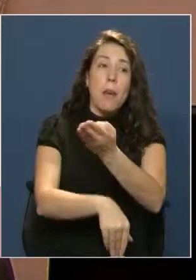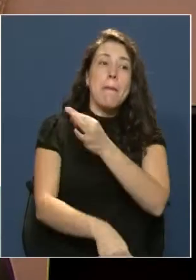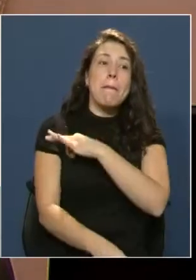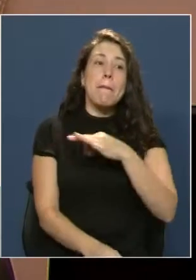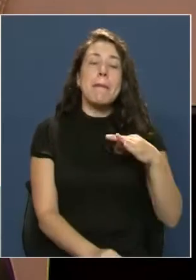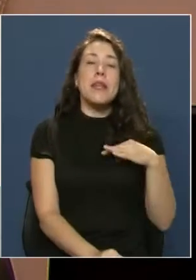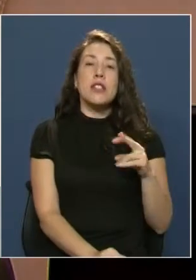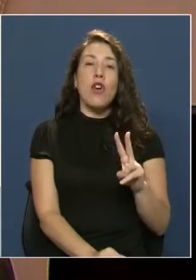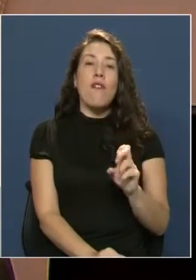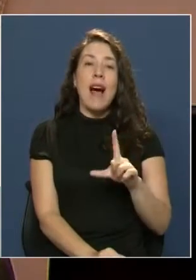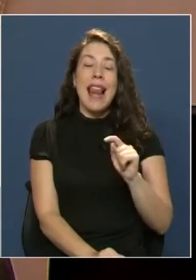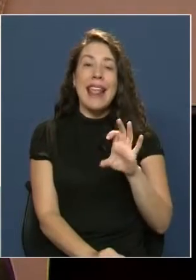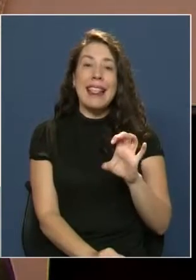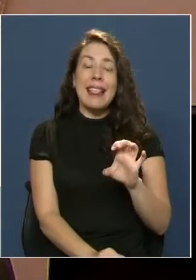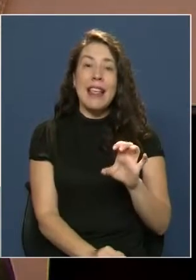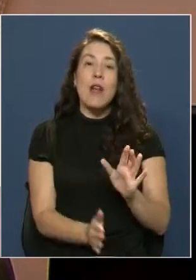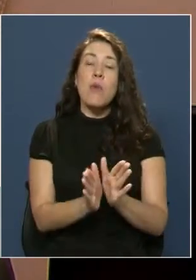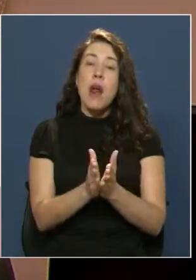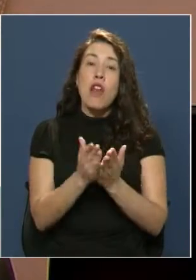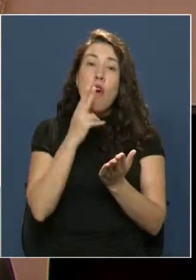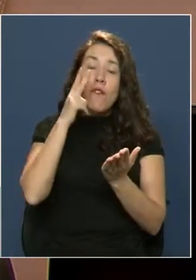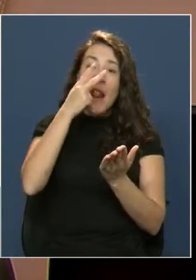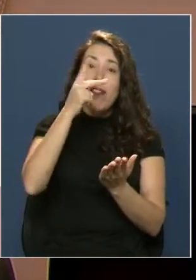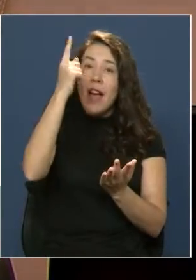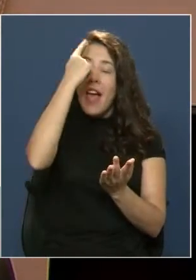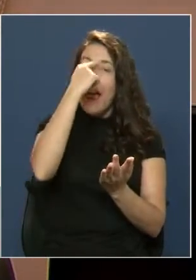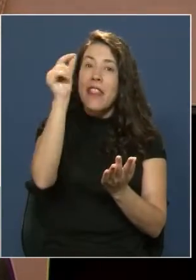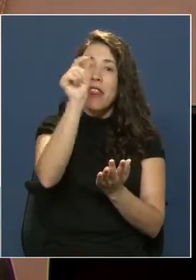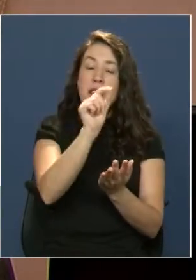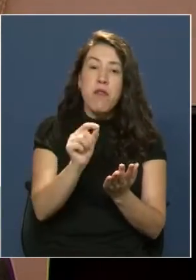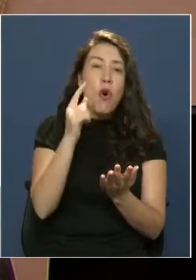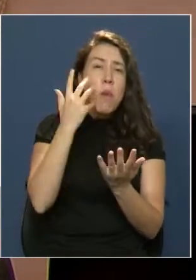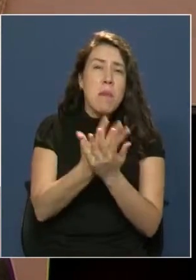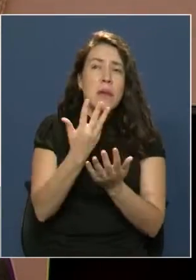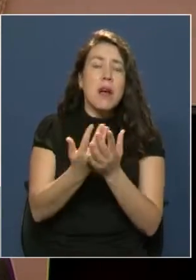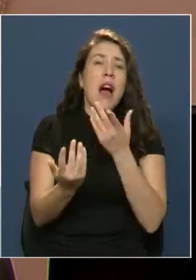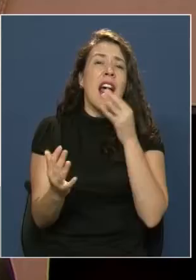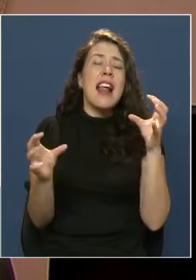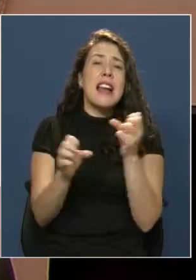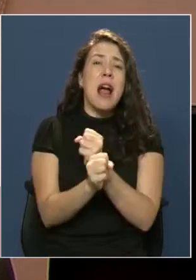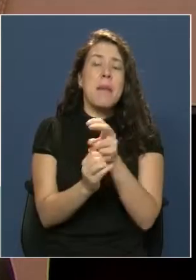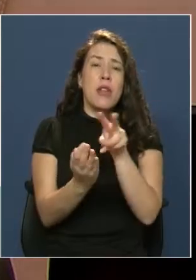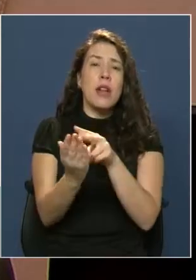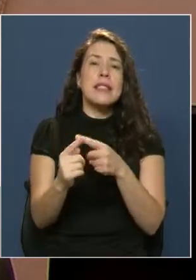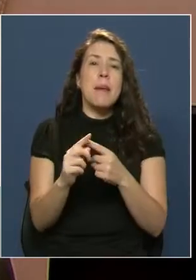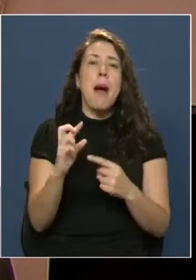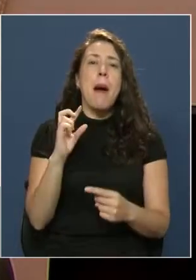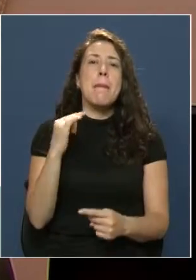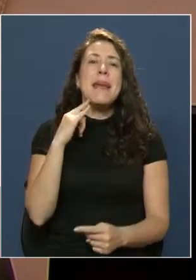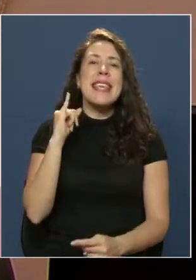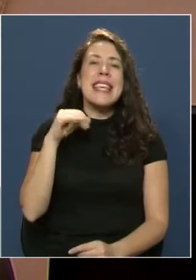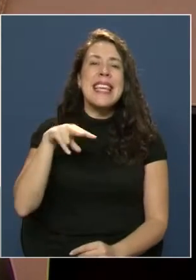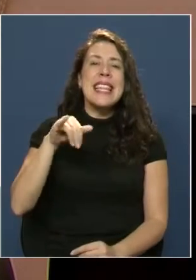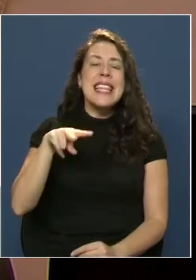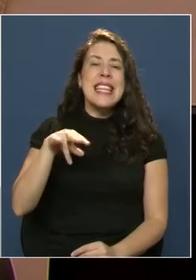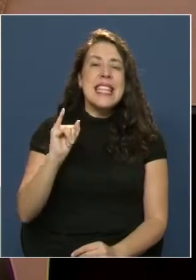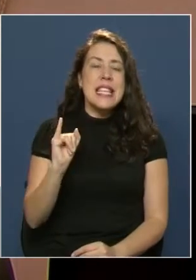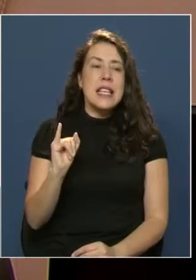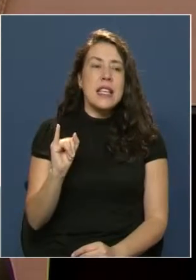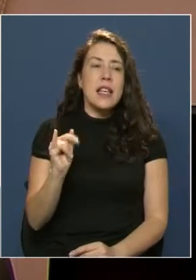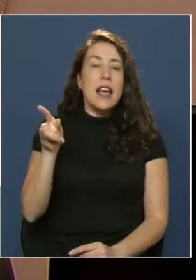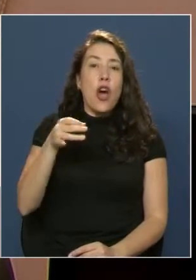ministro Valente, una novela gráfica, así que se va a aburrir poco porque es rápido de leer, que se llama Piquinini,